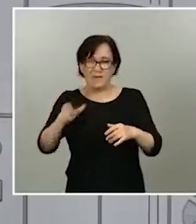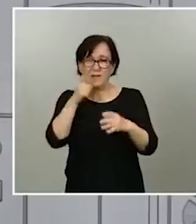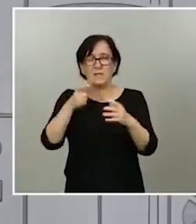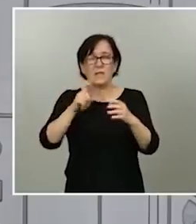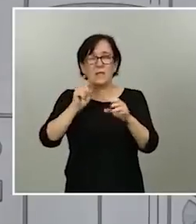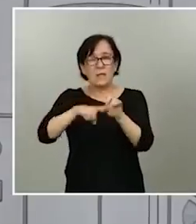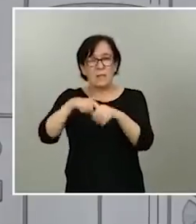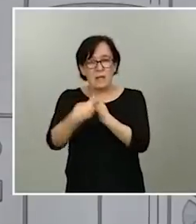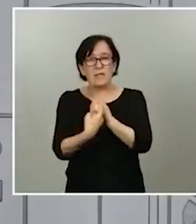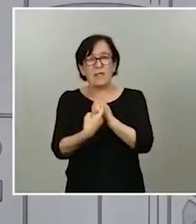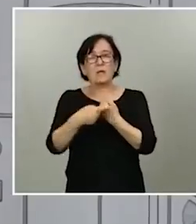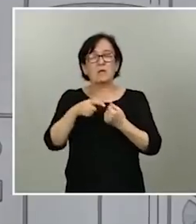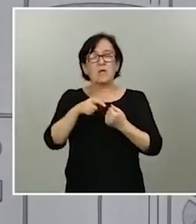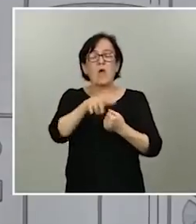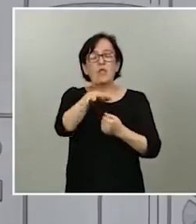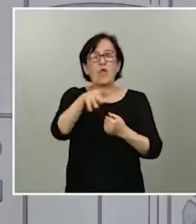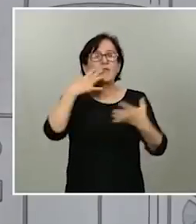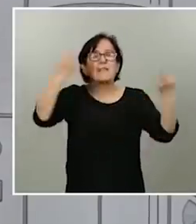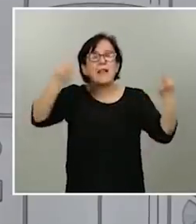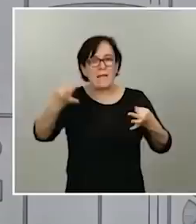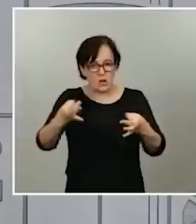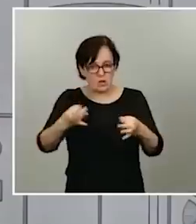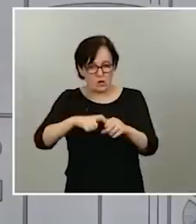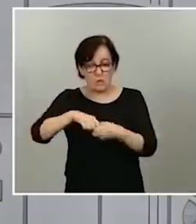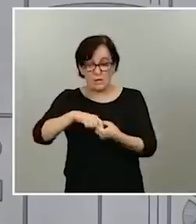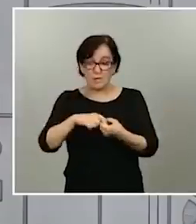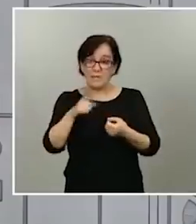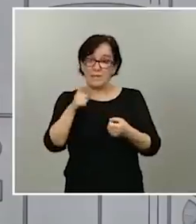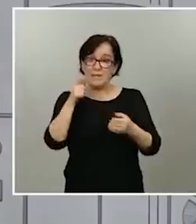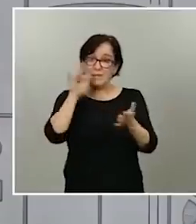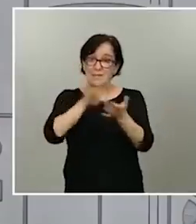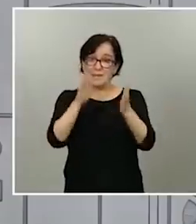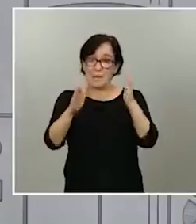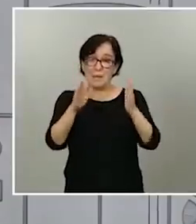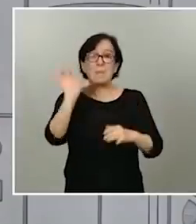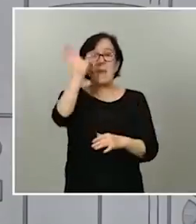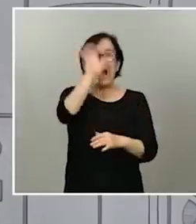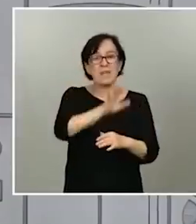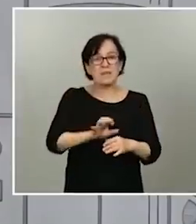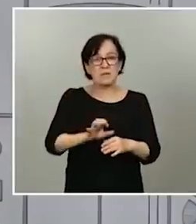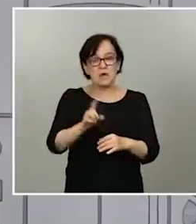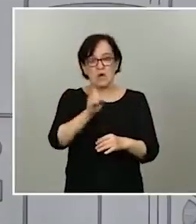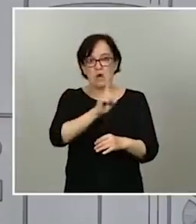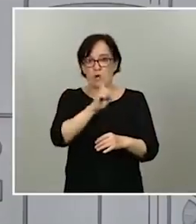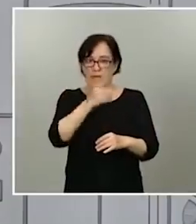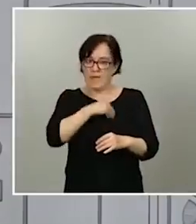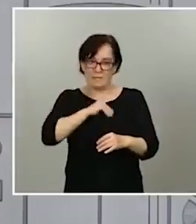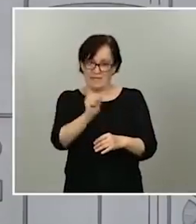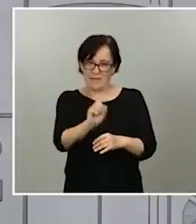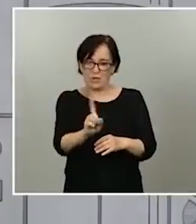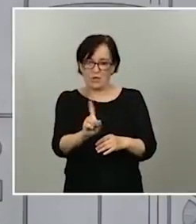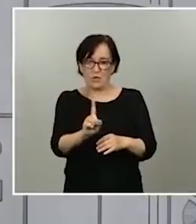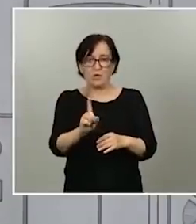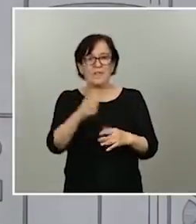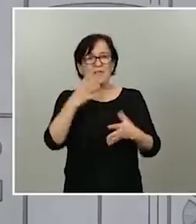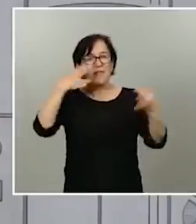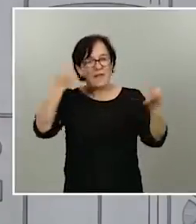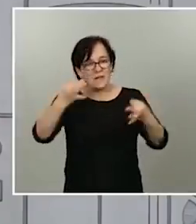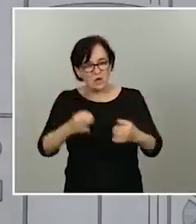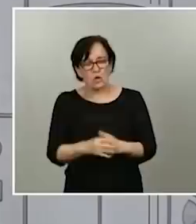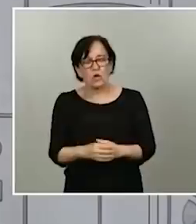no hay por donde cogerlo entonces que es lo que quiero decir lo que quiero decir es que las evidencias son